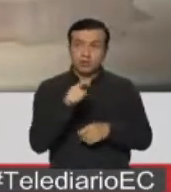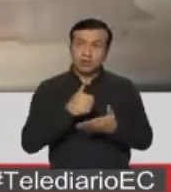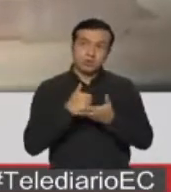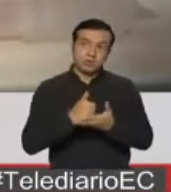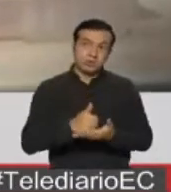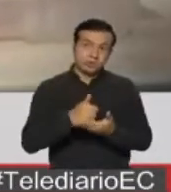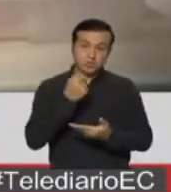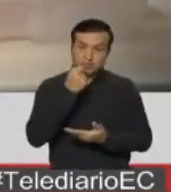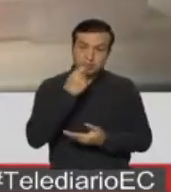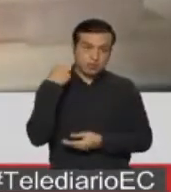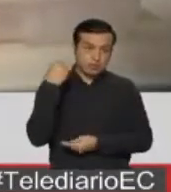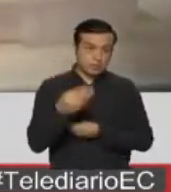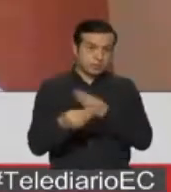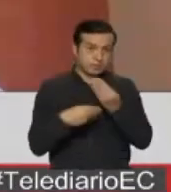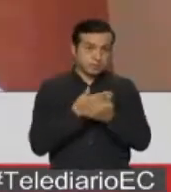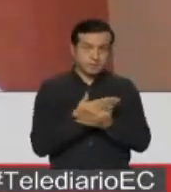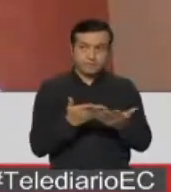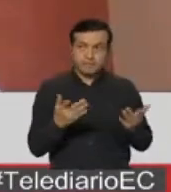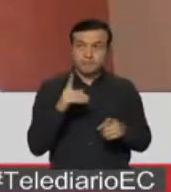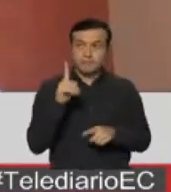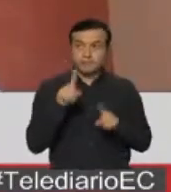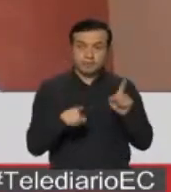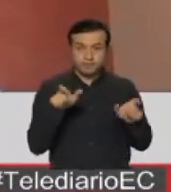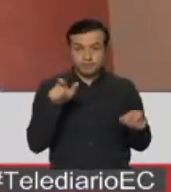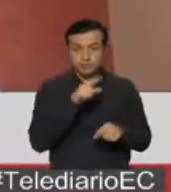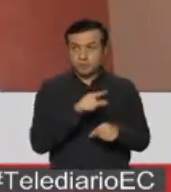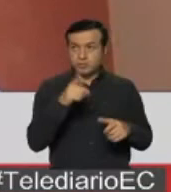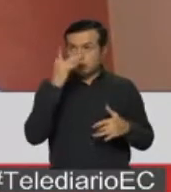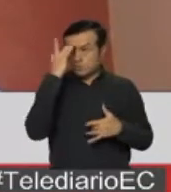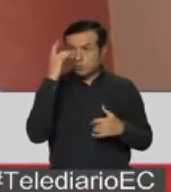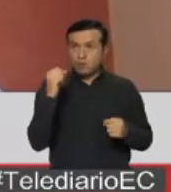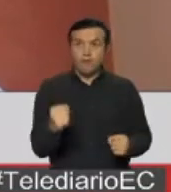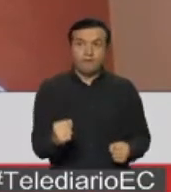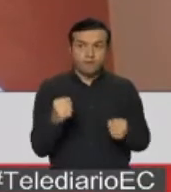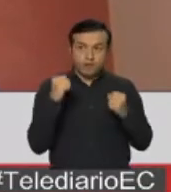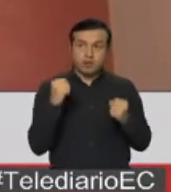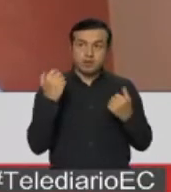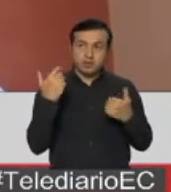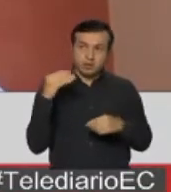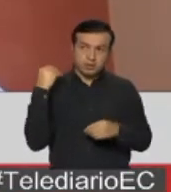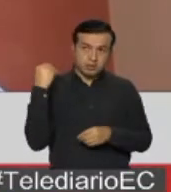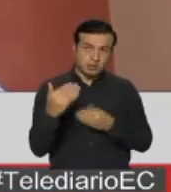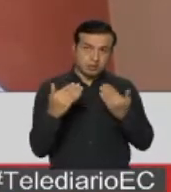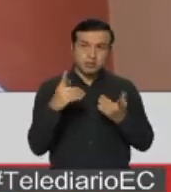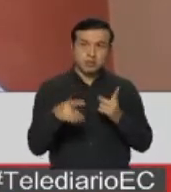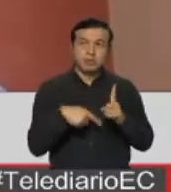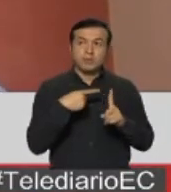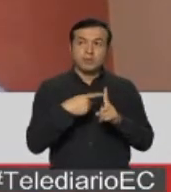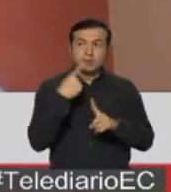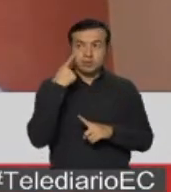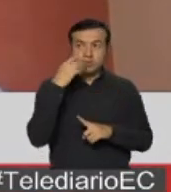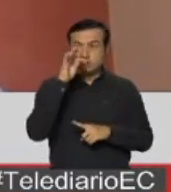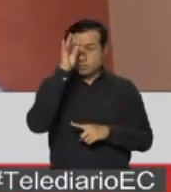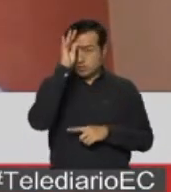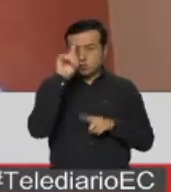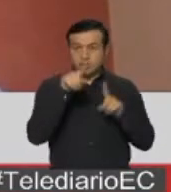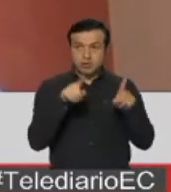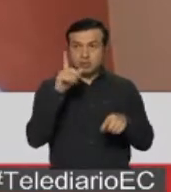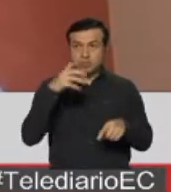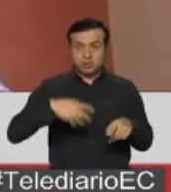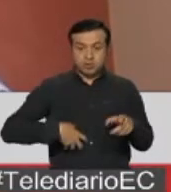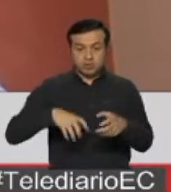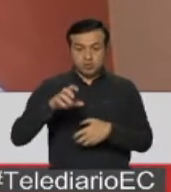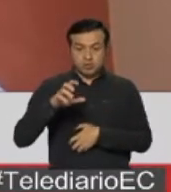beneficiaron de las entregas a domicilio. Pacientes con enfermedades catastróficas, incluidos los pacientes